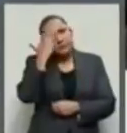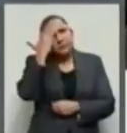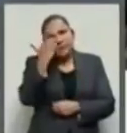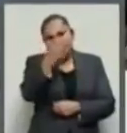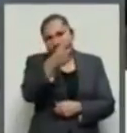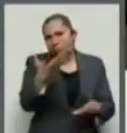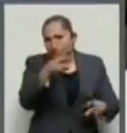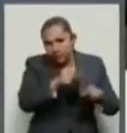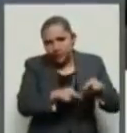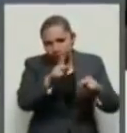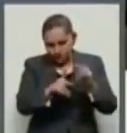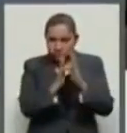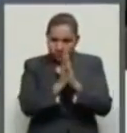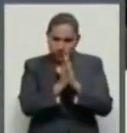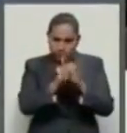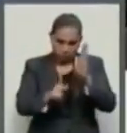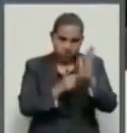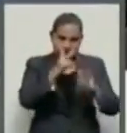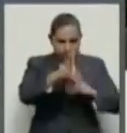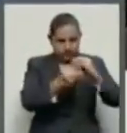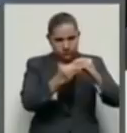se le ha quitado un minuto.